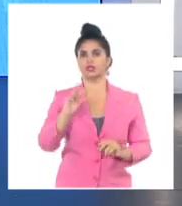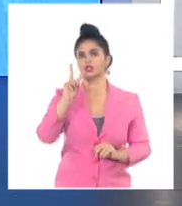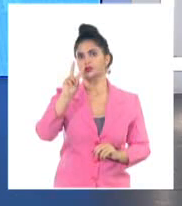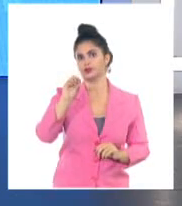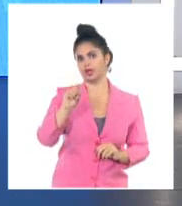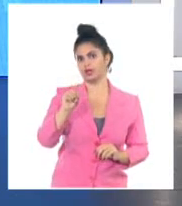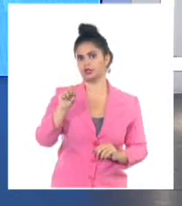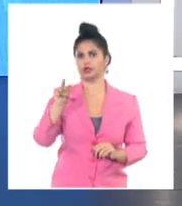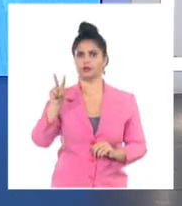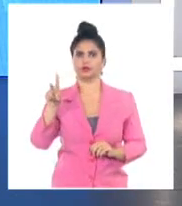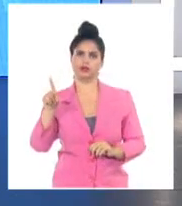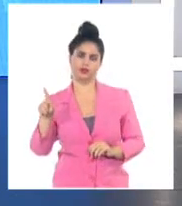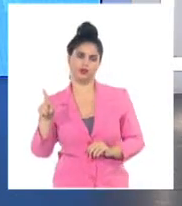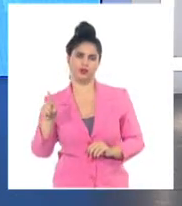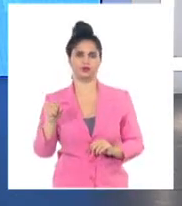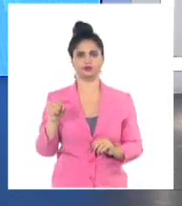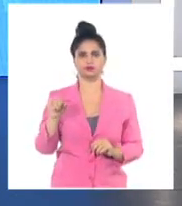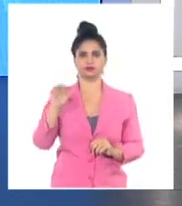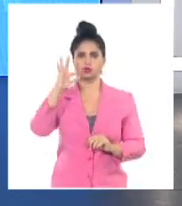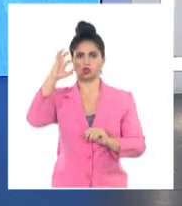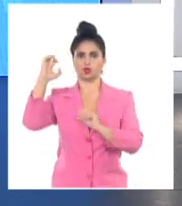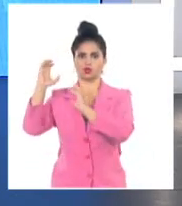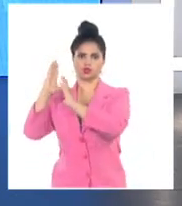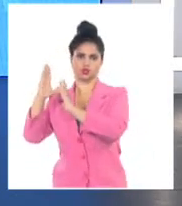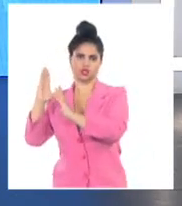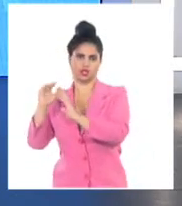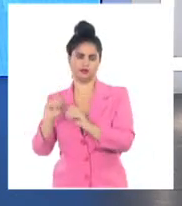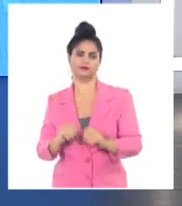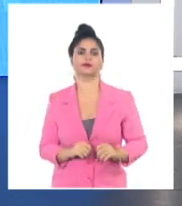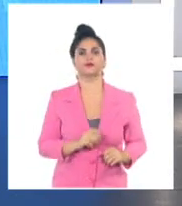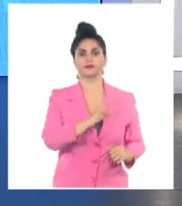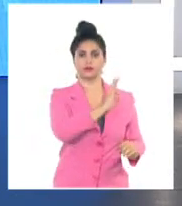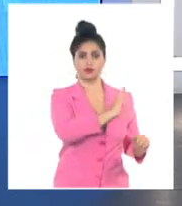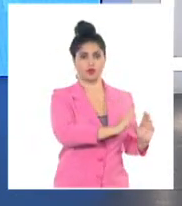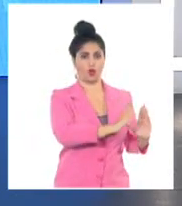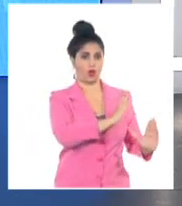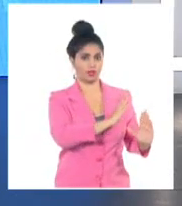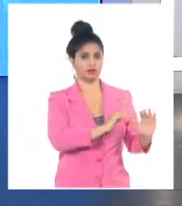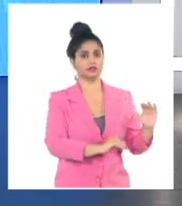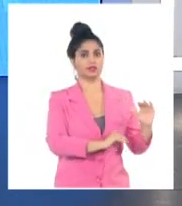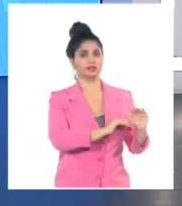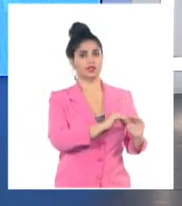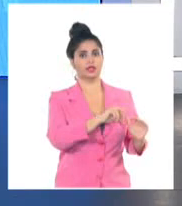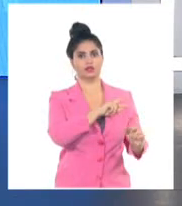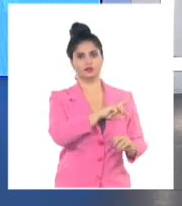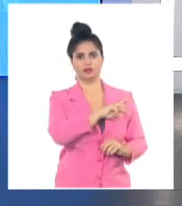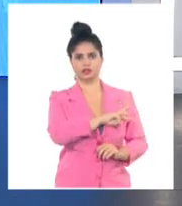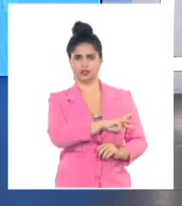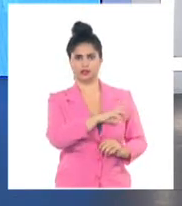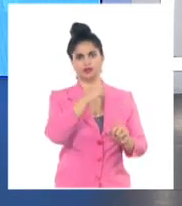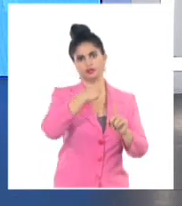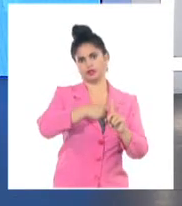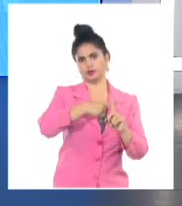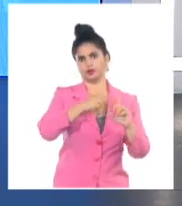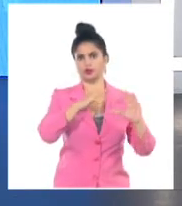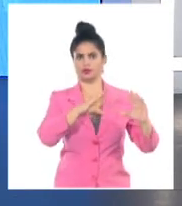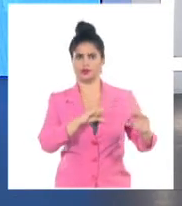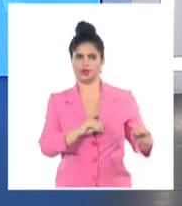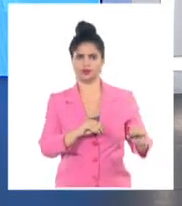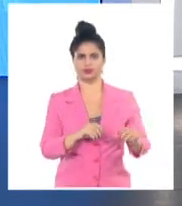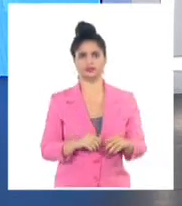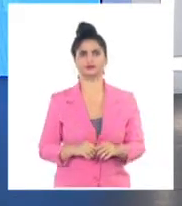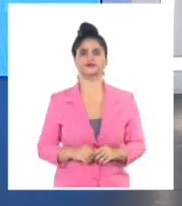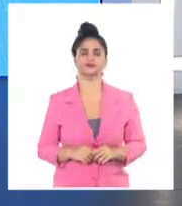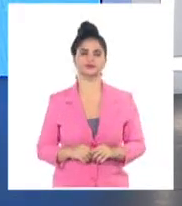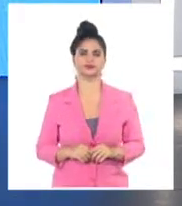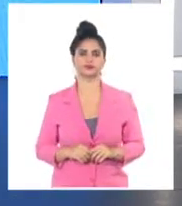zonas de la región oriental, pero hacia el sur sí llegarán hasta los 23 grados en las provincias de Santiago de Cuba, Guantánamo y también en el territorio de Granma. Estas temperaturas